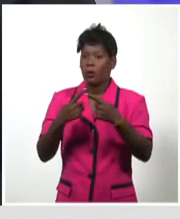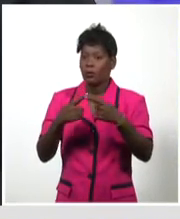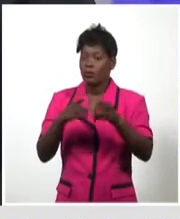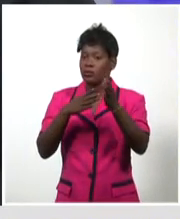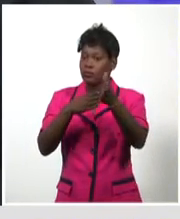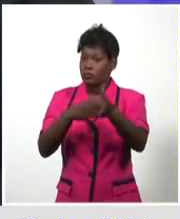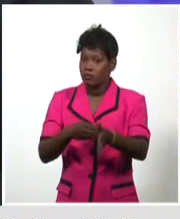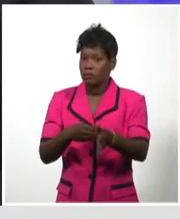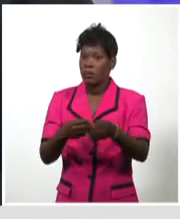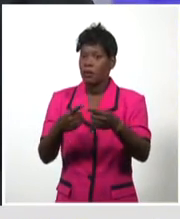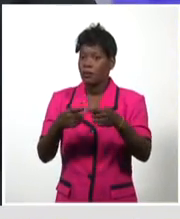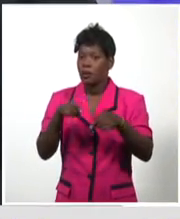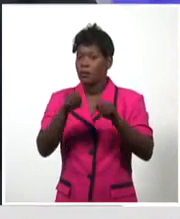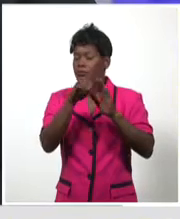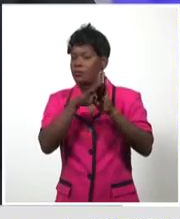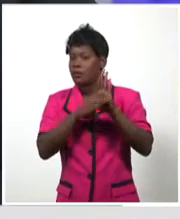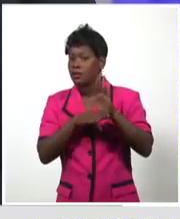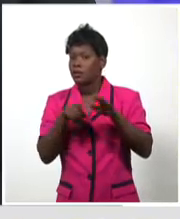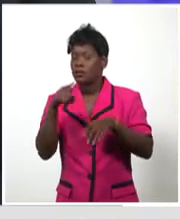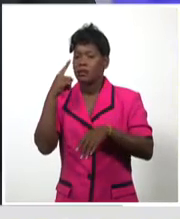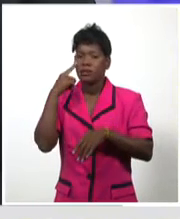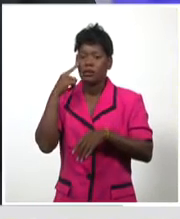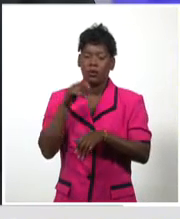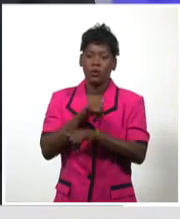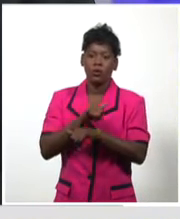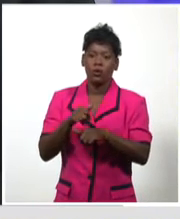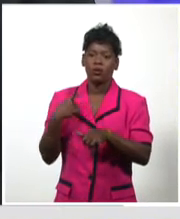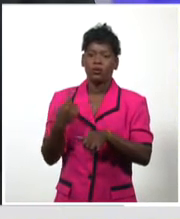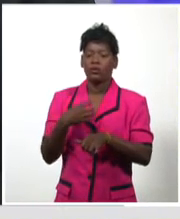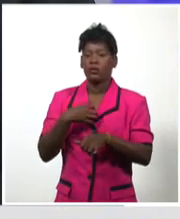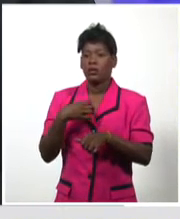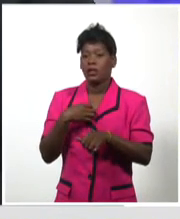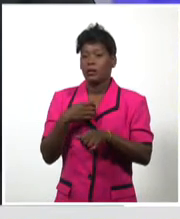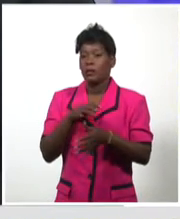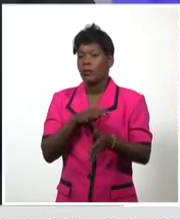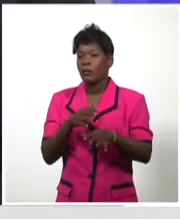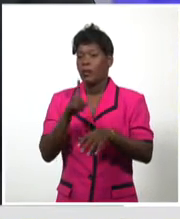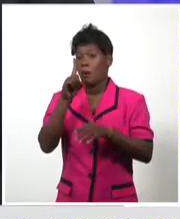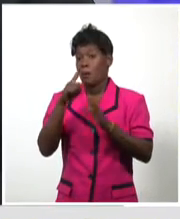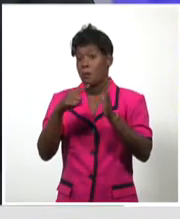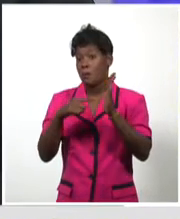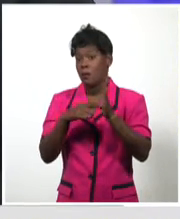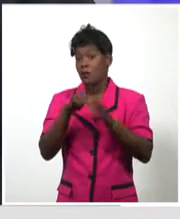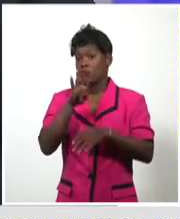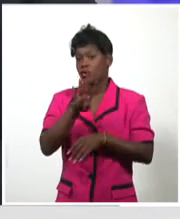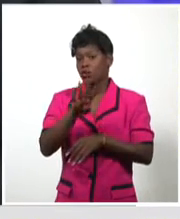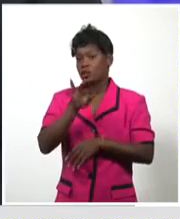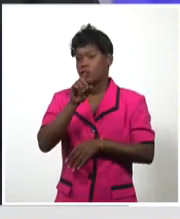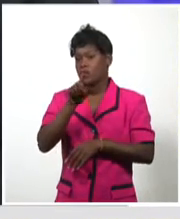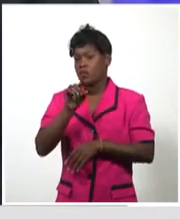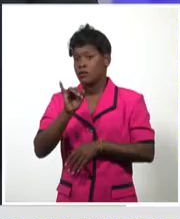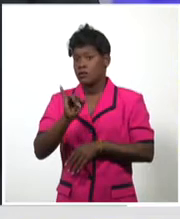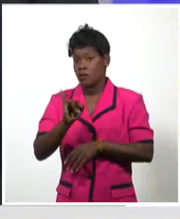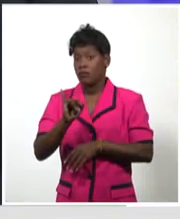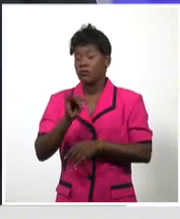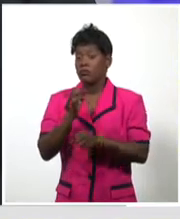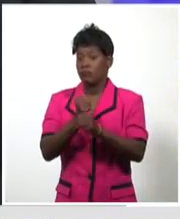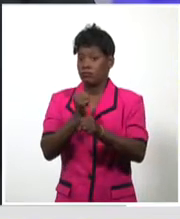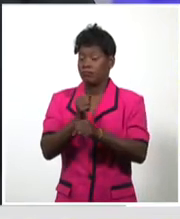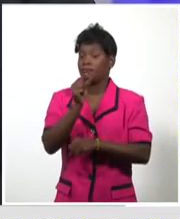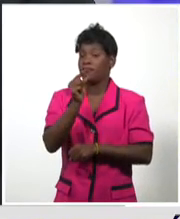decía también, de manera permanente. Nosotros tenemos hoy un total de 1.416 trabajadores en todo el sistema nacional.